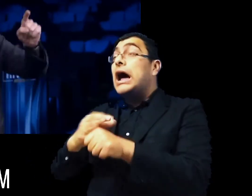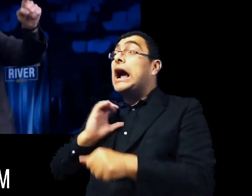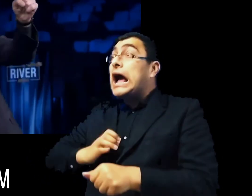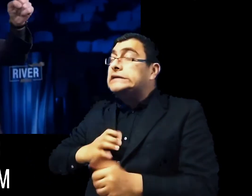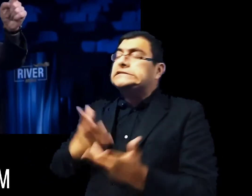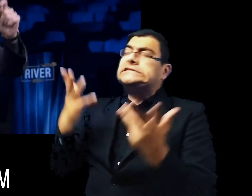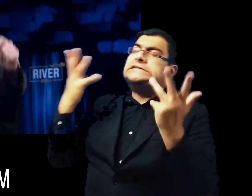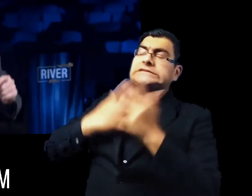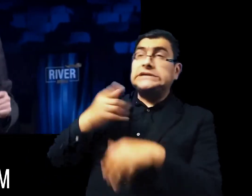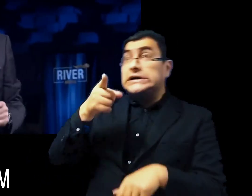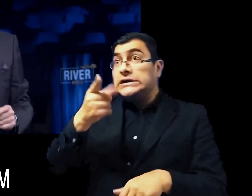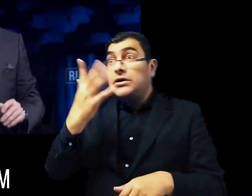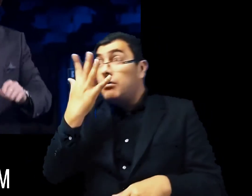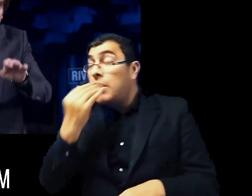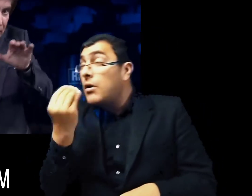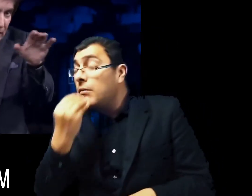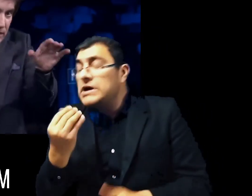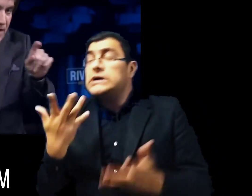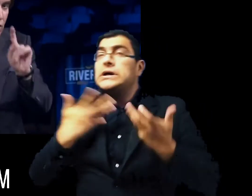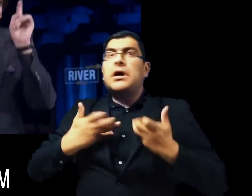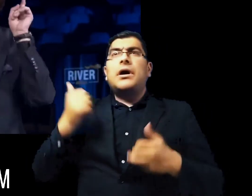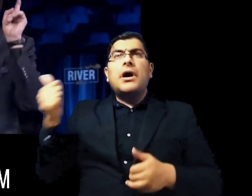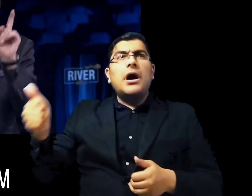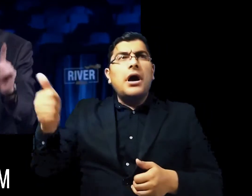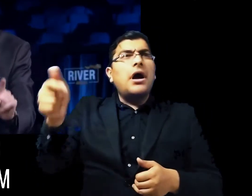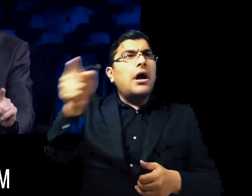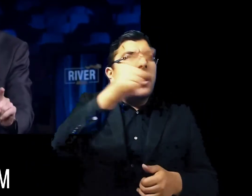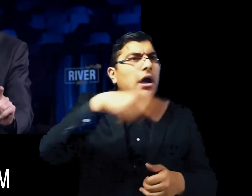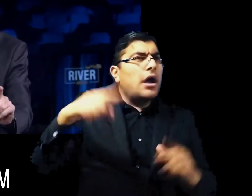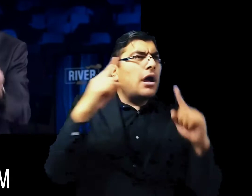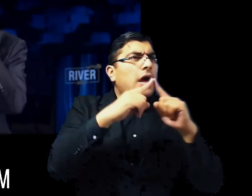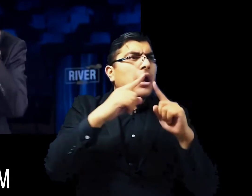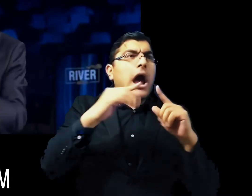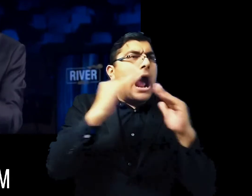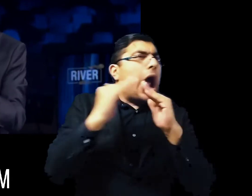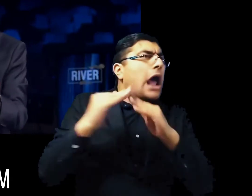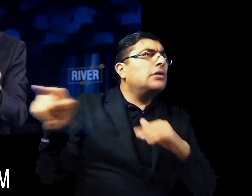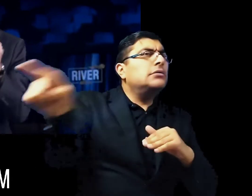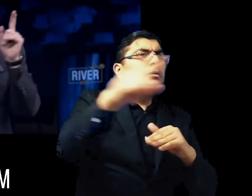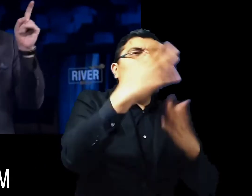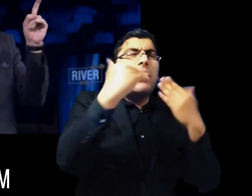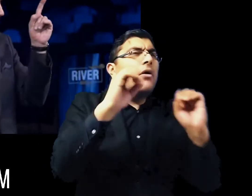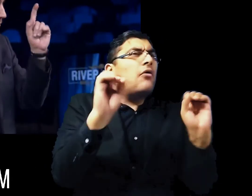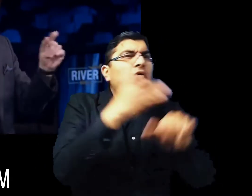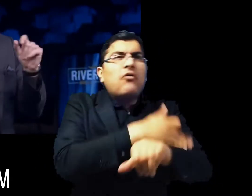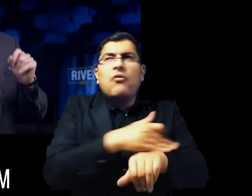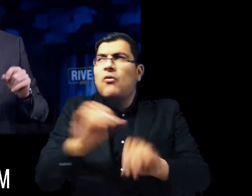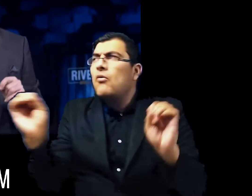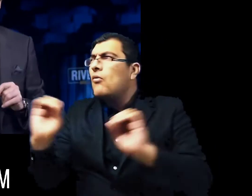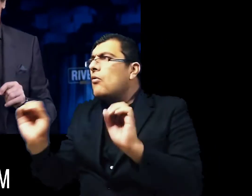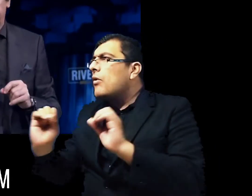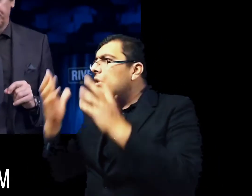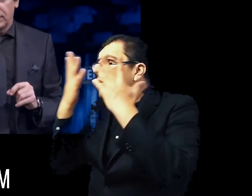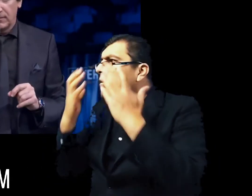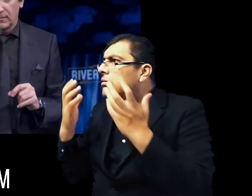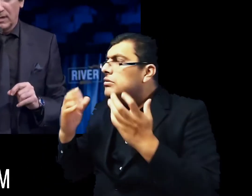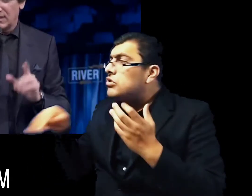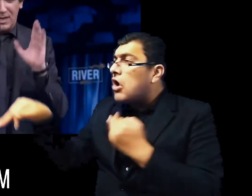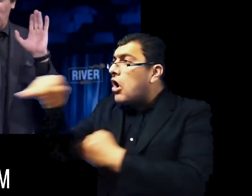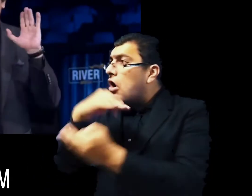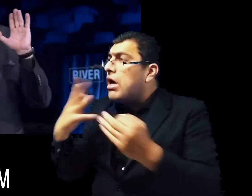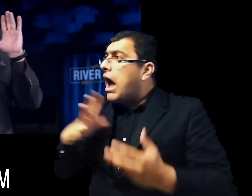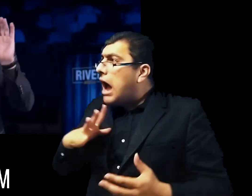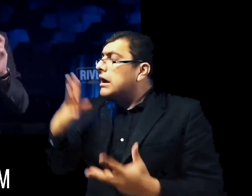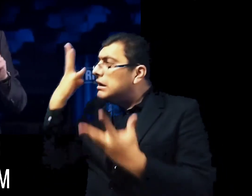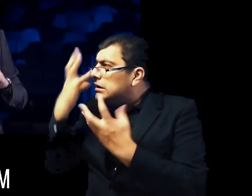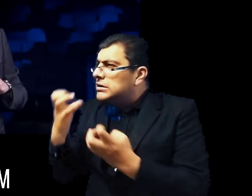cáncer. Que aquellos no tenían para comer. En toda la aldea no encontró ni una sola familia que evitó la tristeza. Así